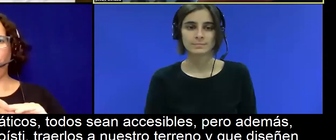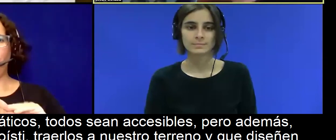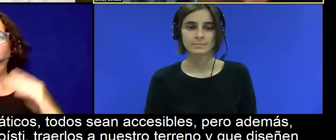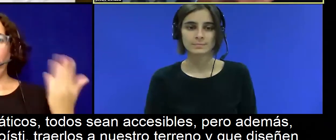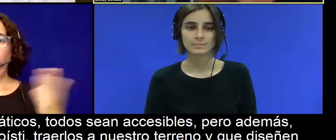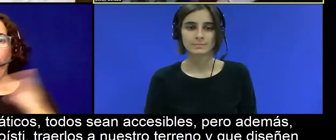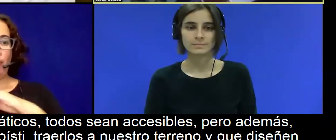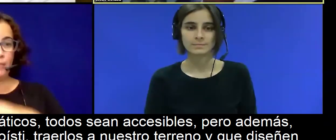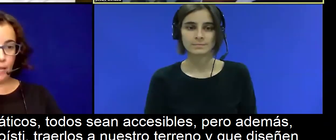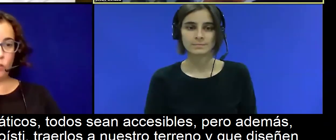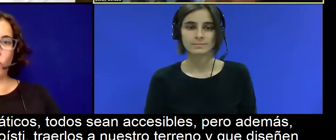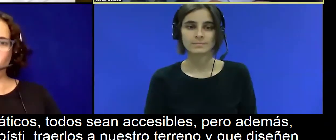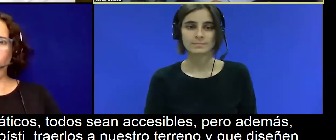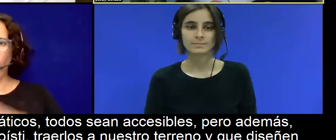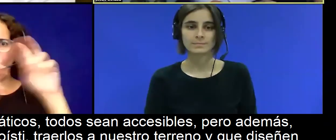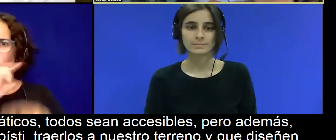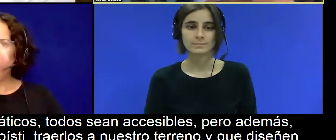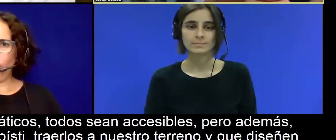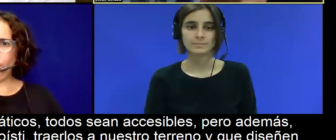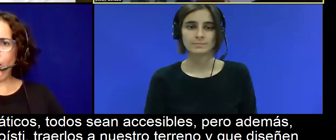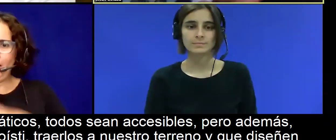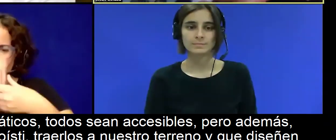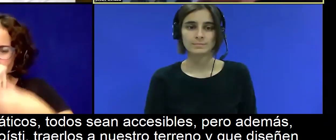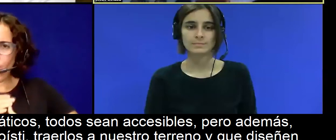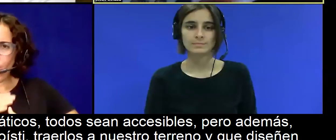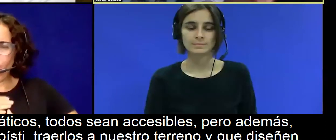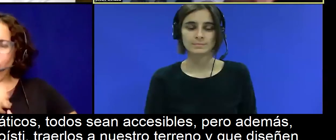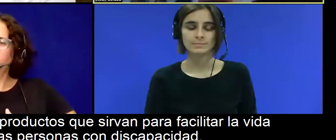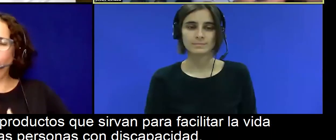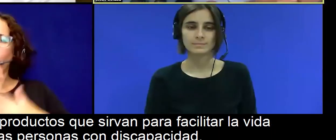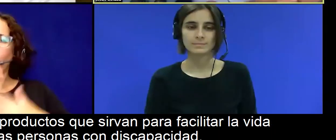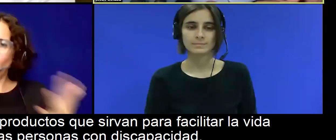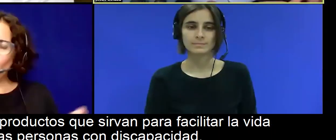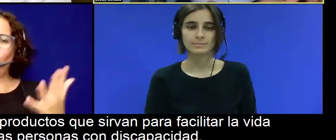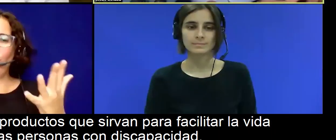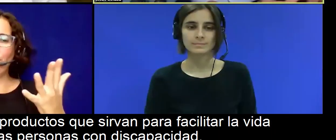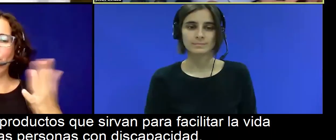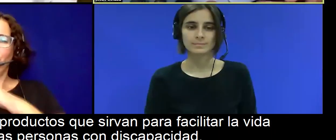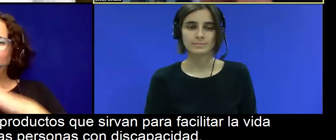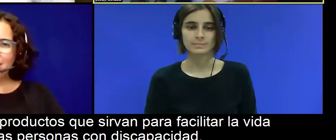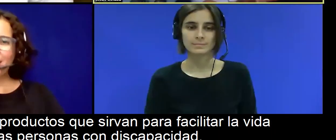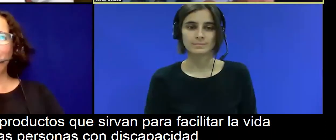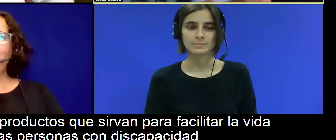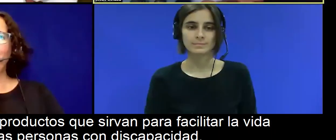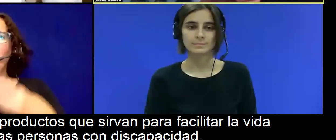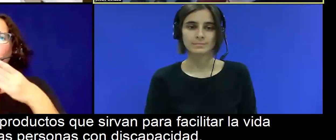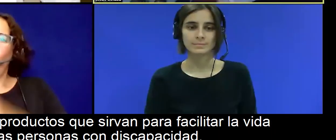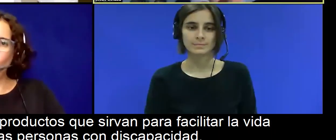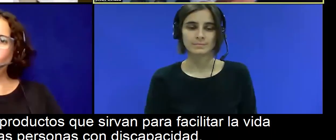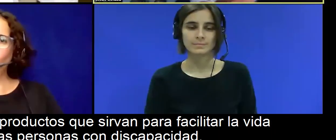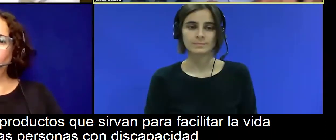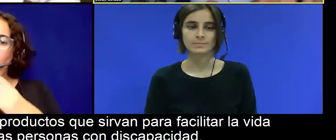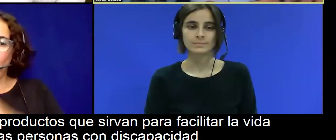habrá que ser egoístas, traerlos a nuestro terreno y que también promuevan, diseñen y produzcan productos que sirvan